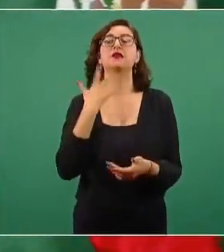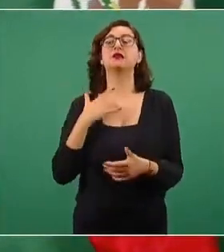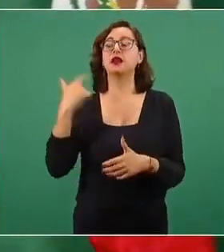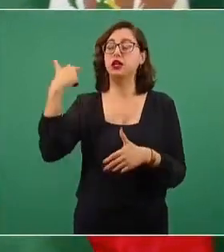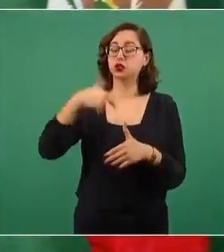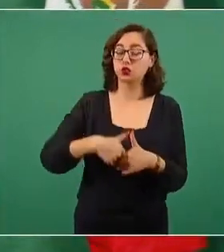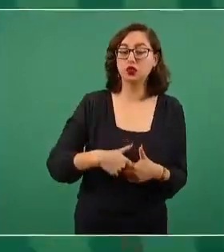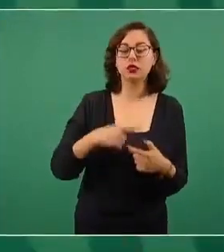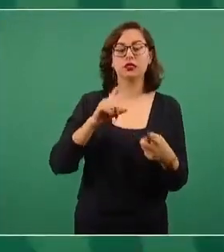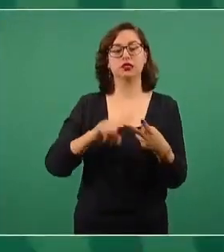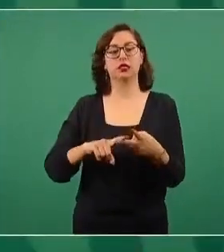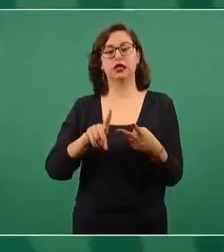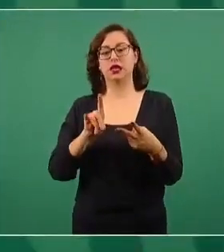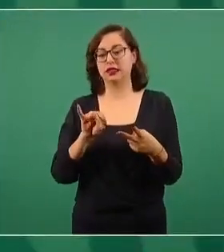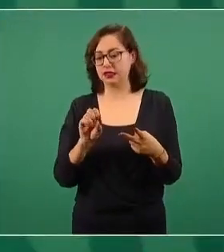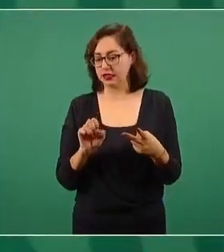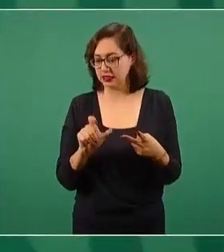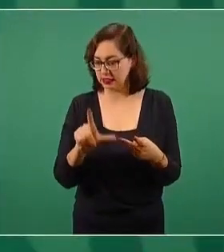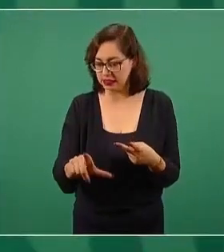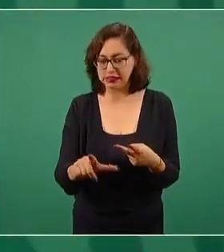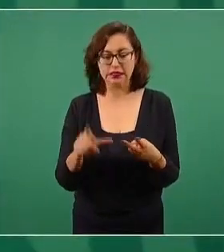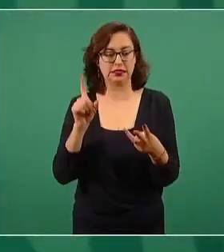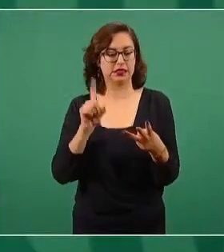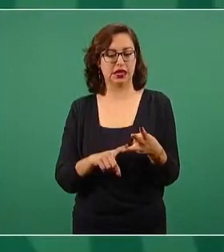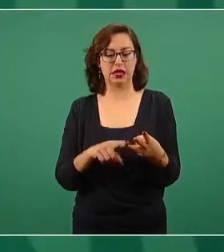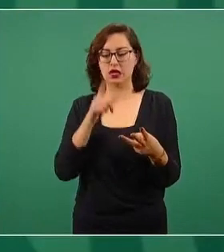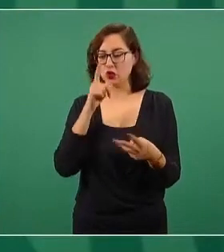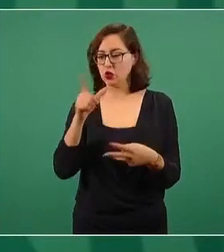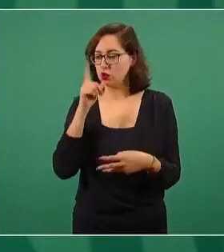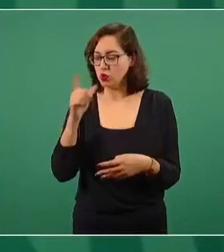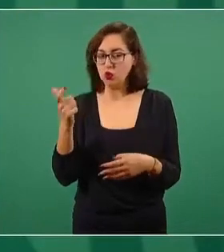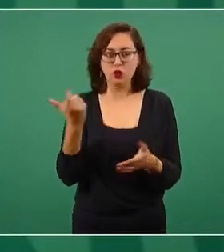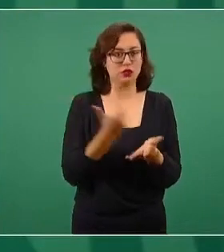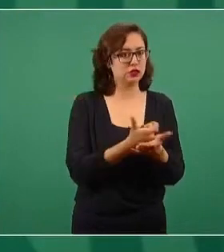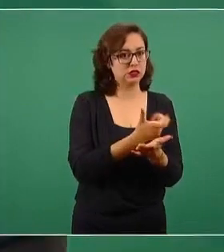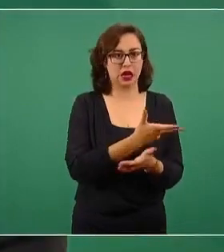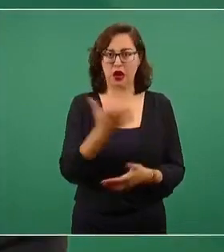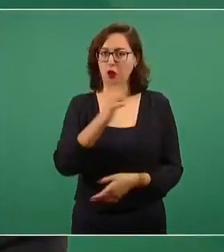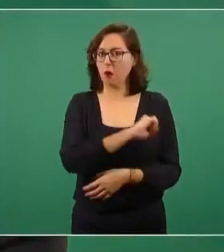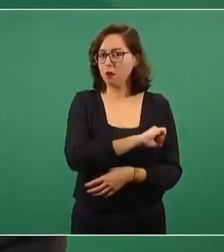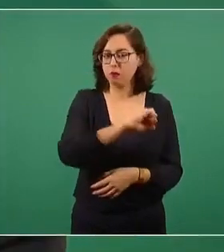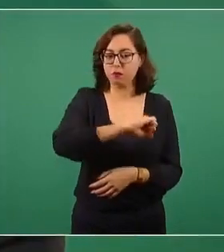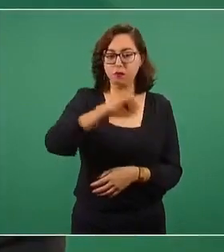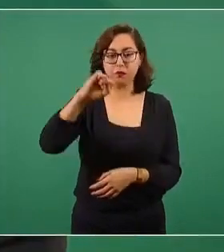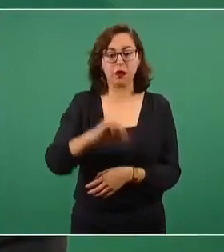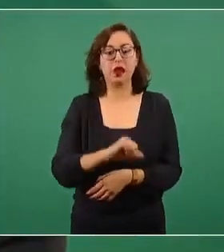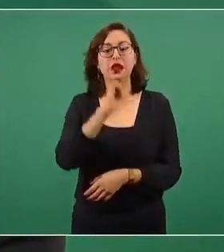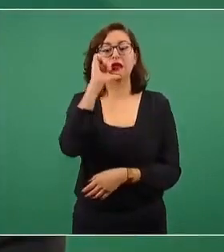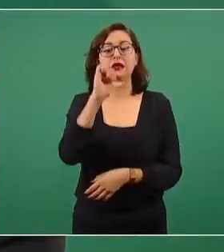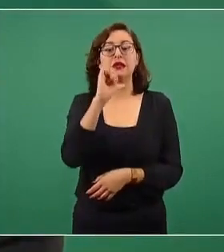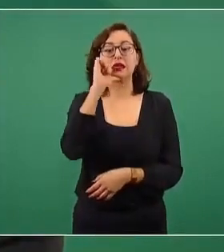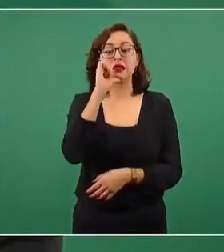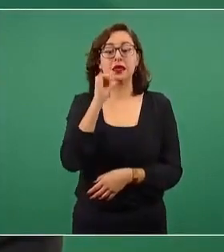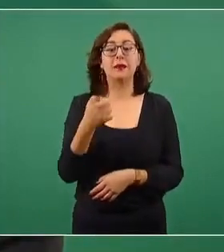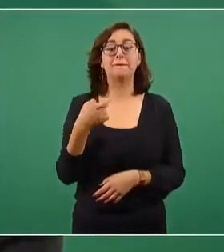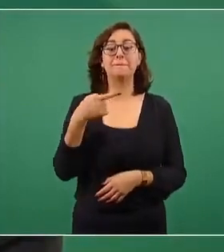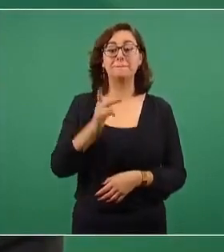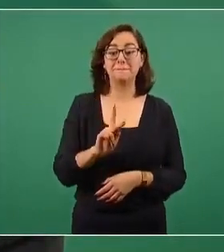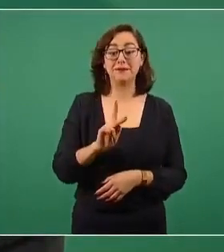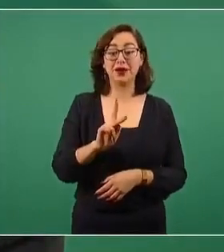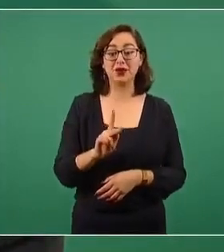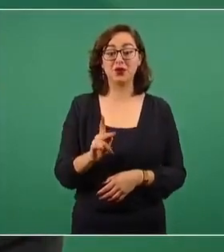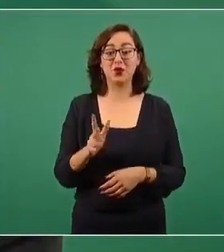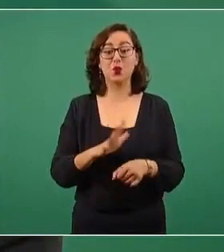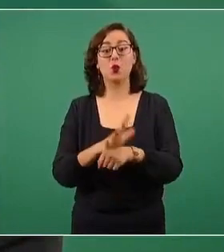diésel, ni la luz. Donde tenemos que hacer ajustes es en el precio del gas.